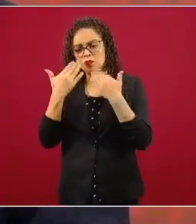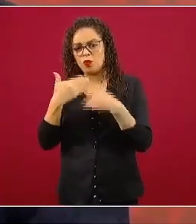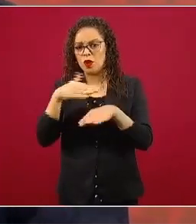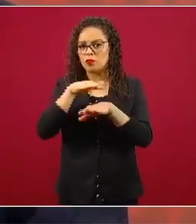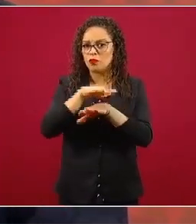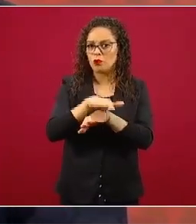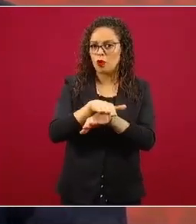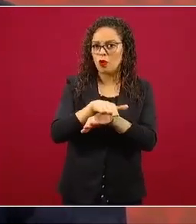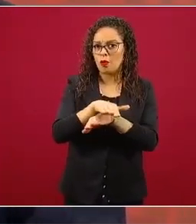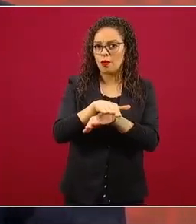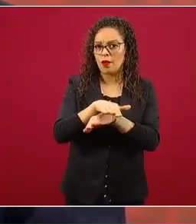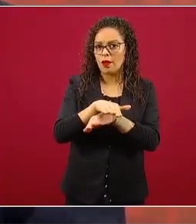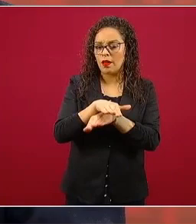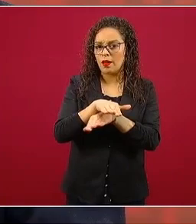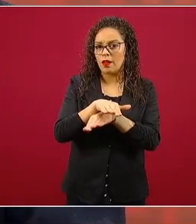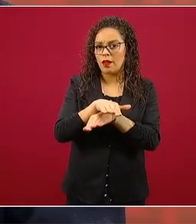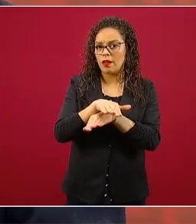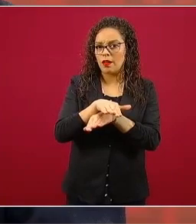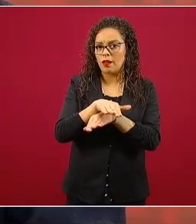el doctor Alcocer,